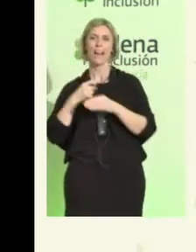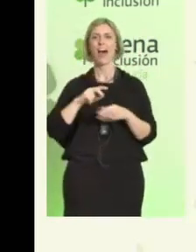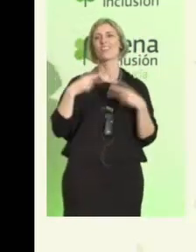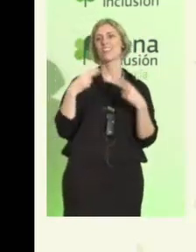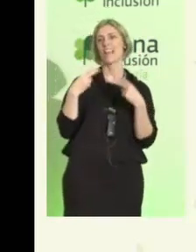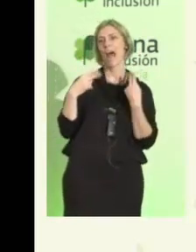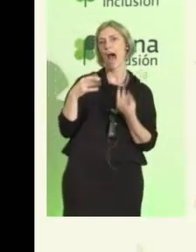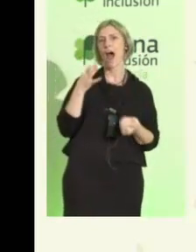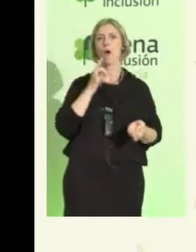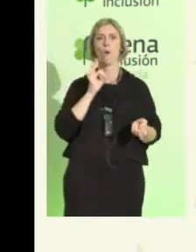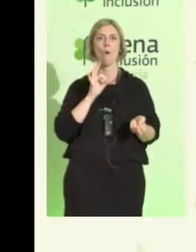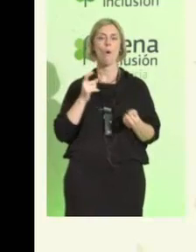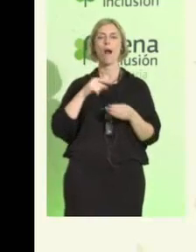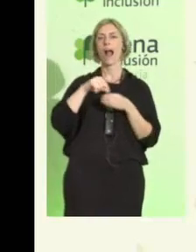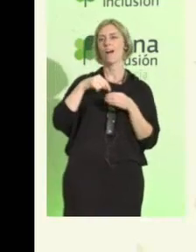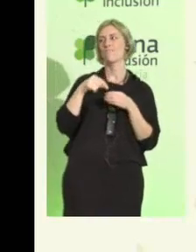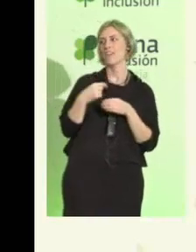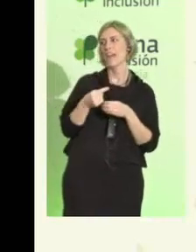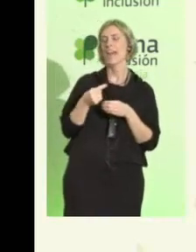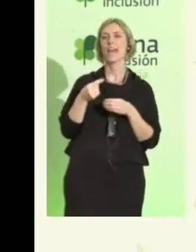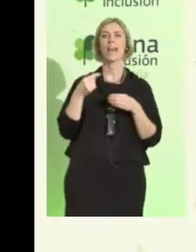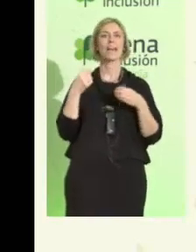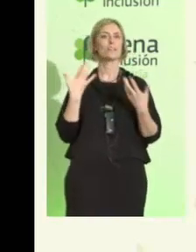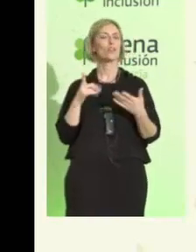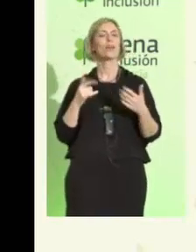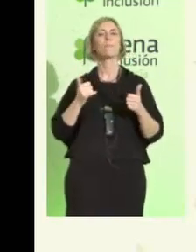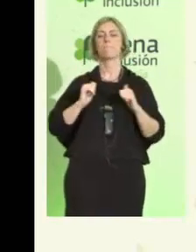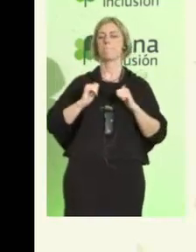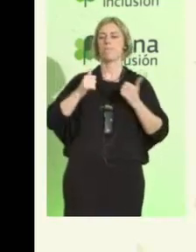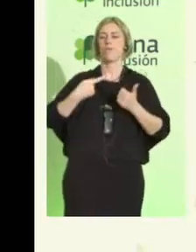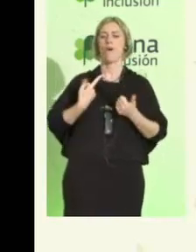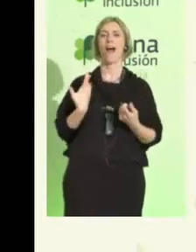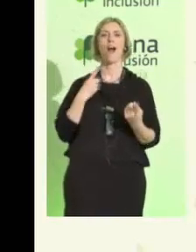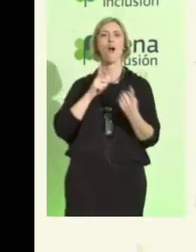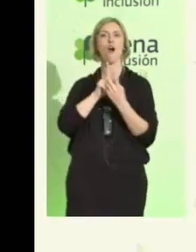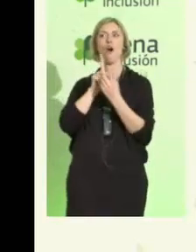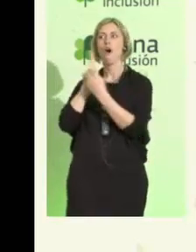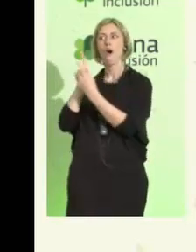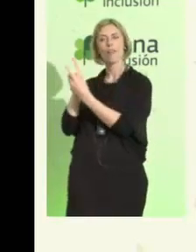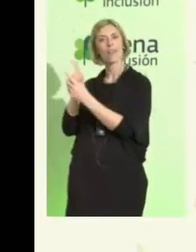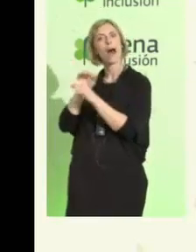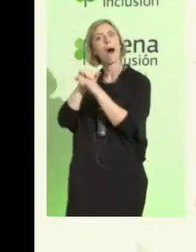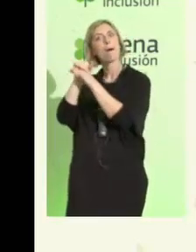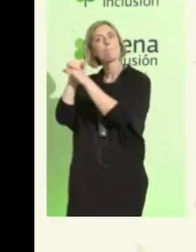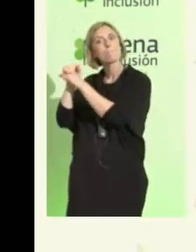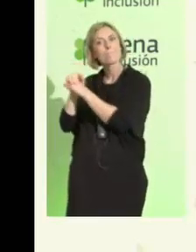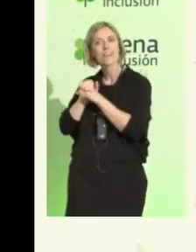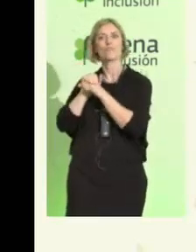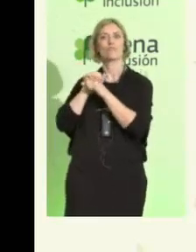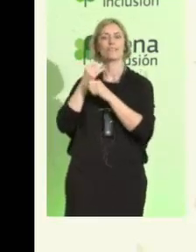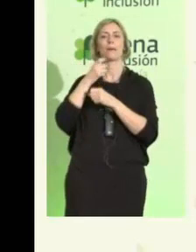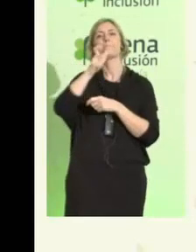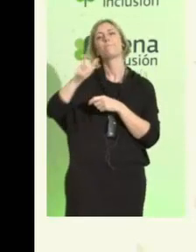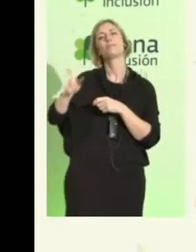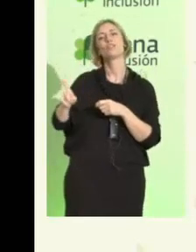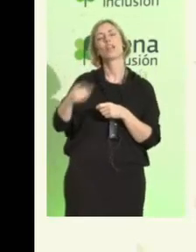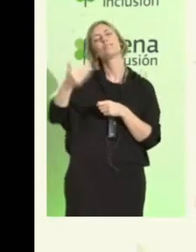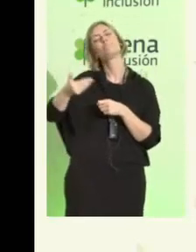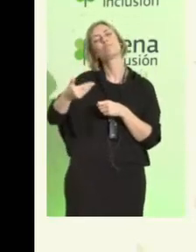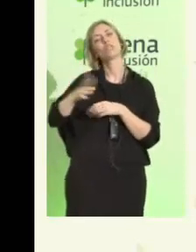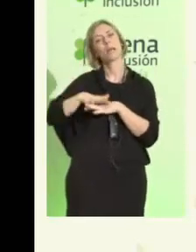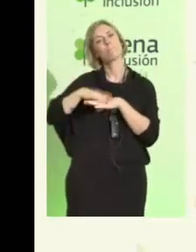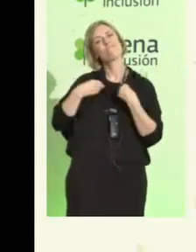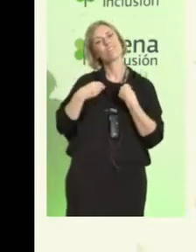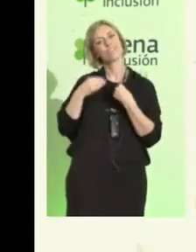con ellos y empezó a conocer a sus amigos y a la gente importante de sus vidas. Y pudo ver a su